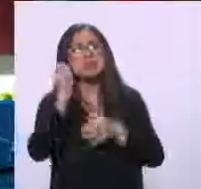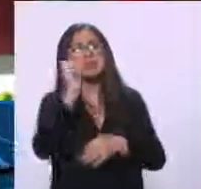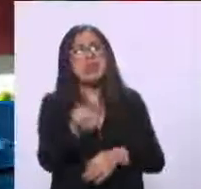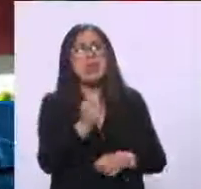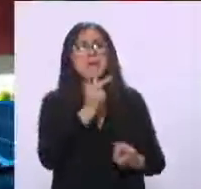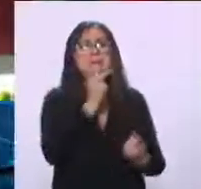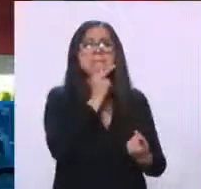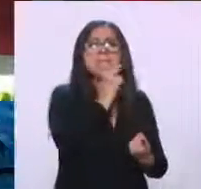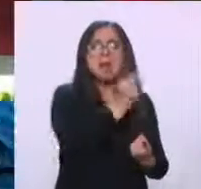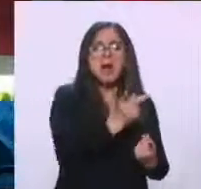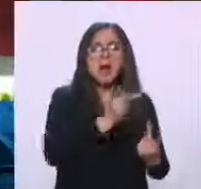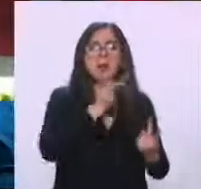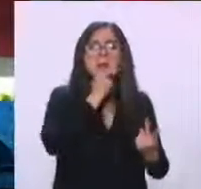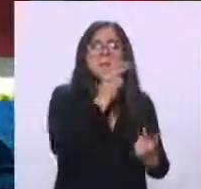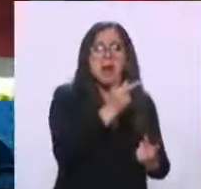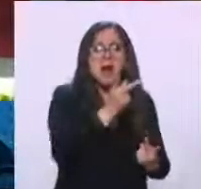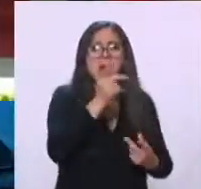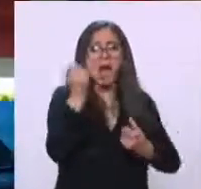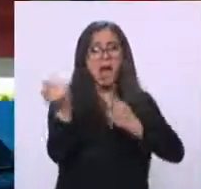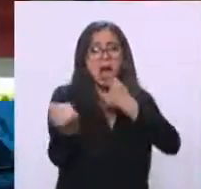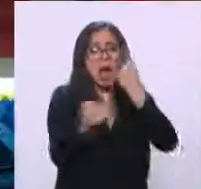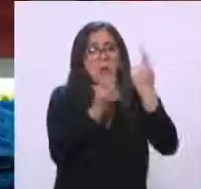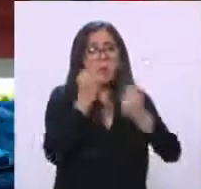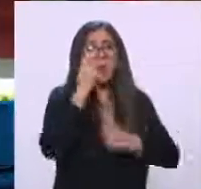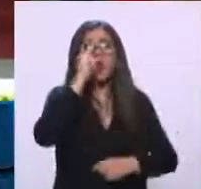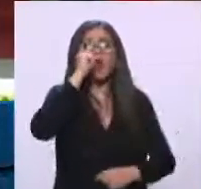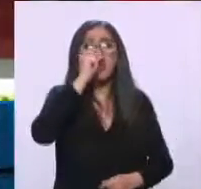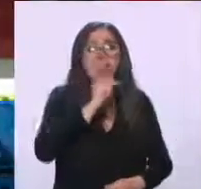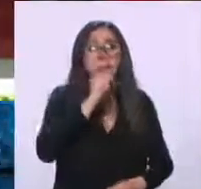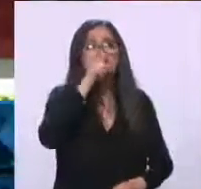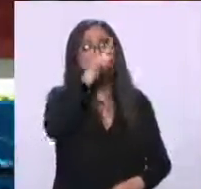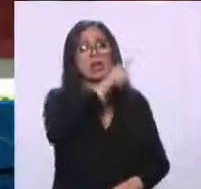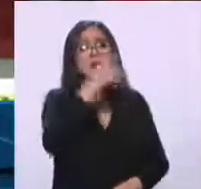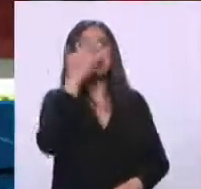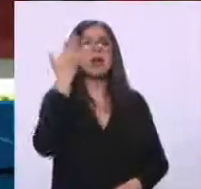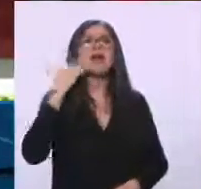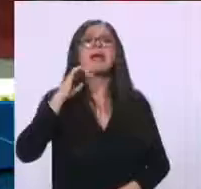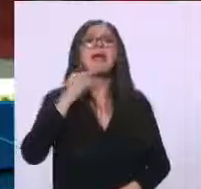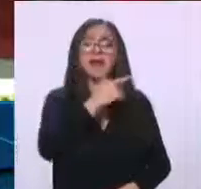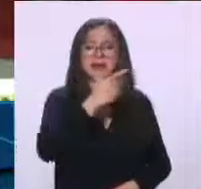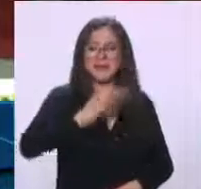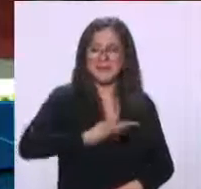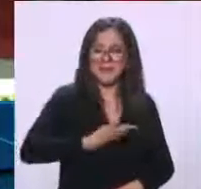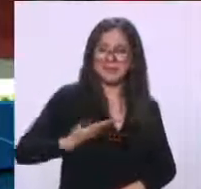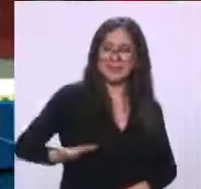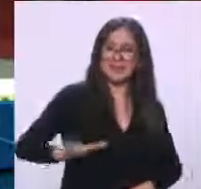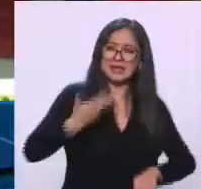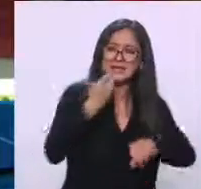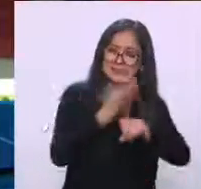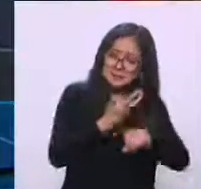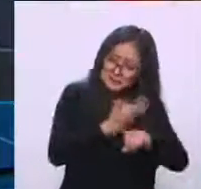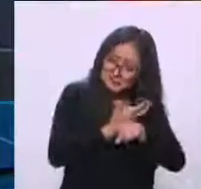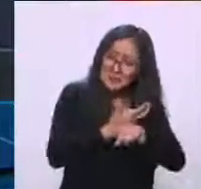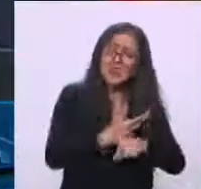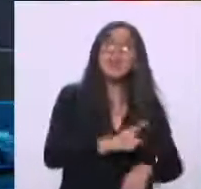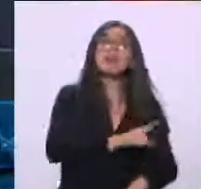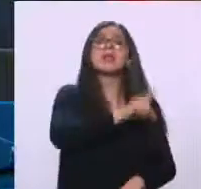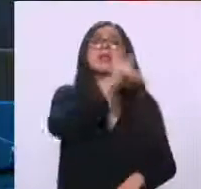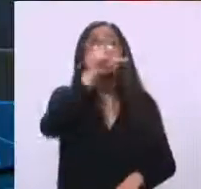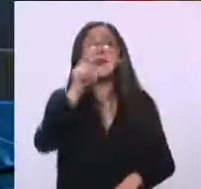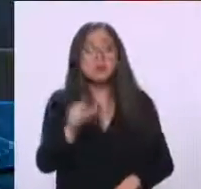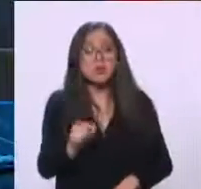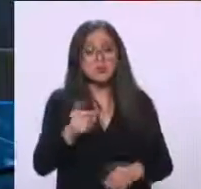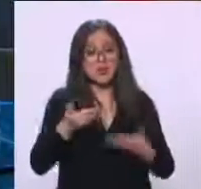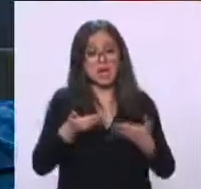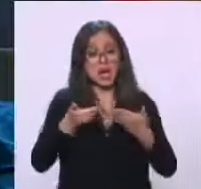que fueron desde luego desafortunadas por parte del mandatario norteamericano. Pero de cuando pasó eso, que lo traían al presente,